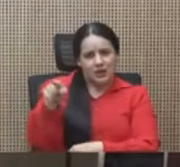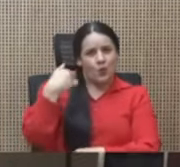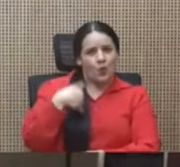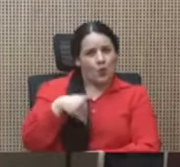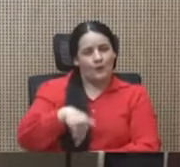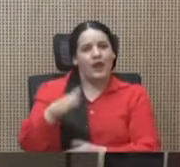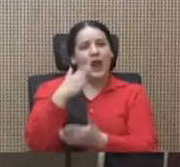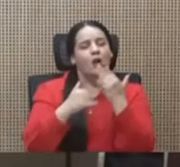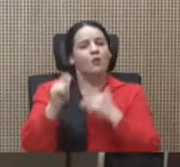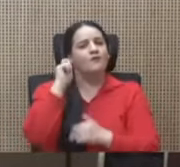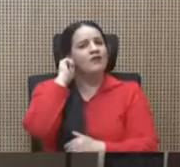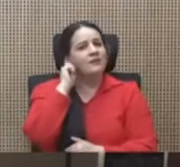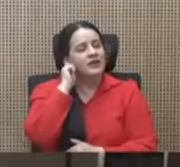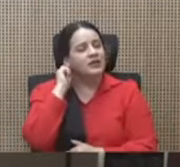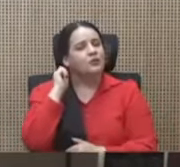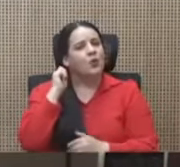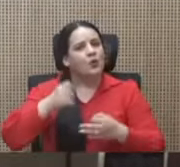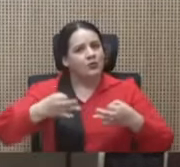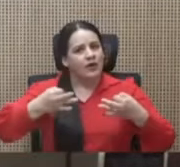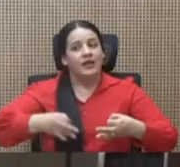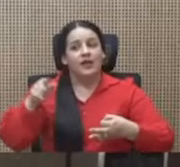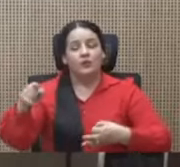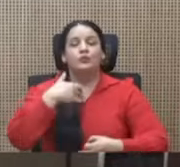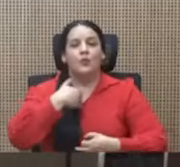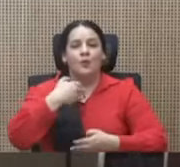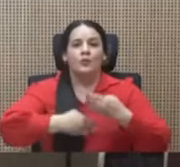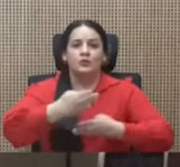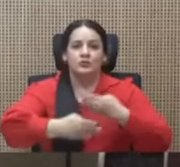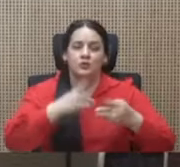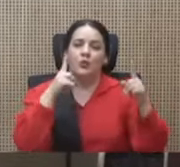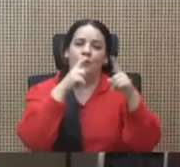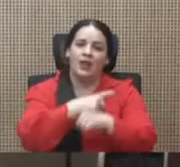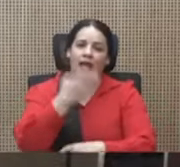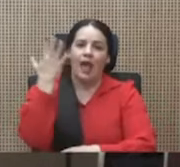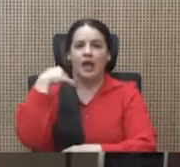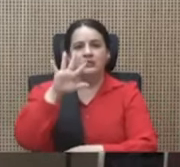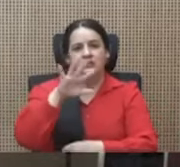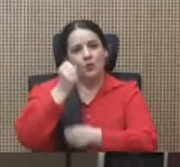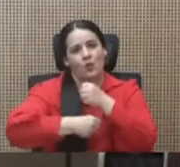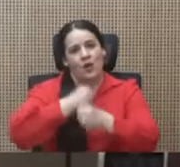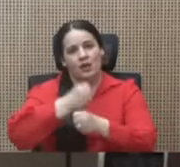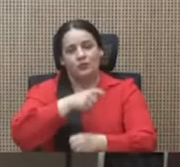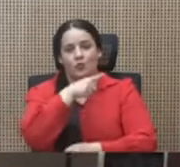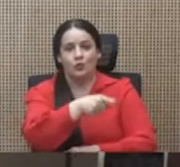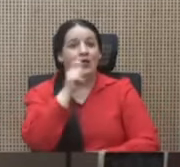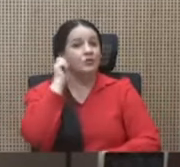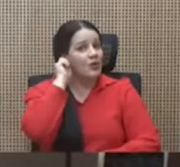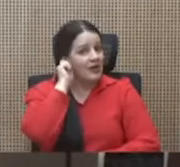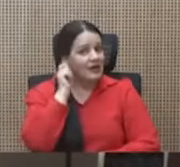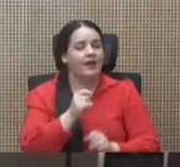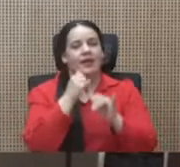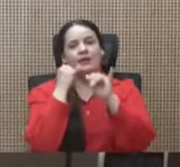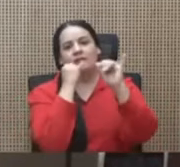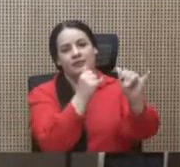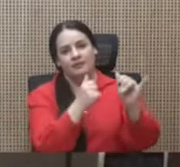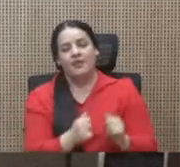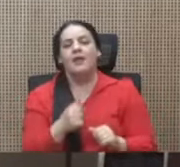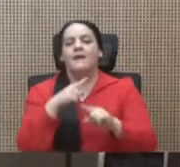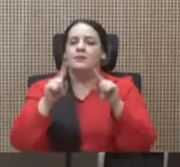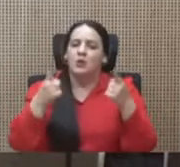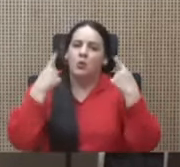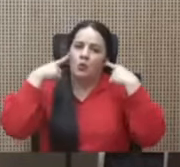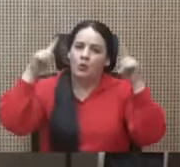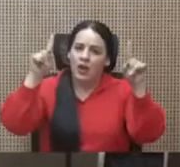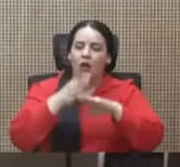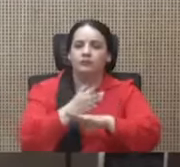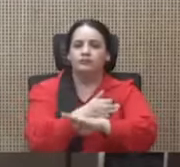reconocido que tuvieron un proceso complicado en su matrimonio hace 5 años cuando ella interpuso la denuncia sin embargo han logrado superarlo han